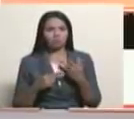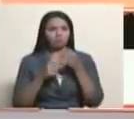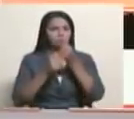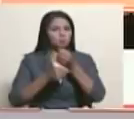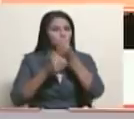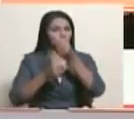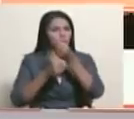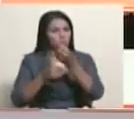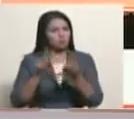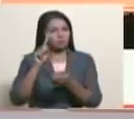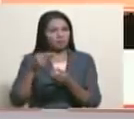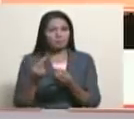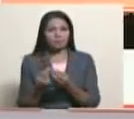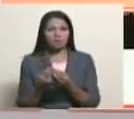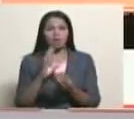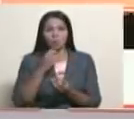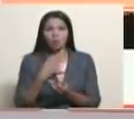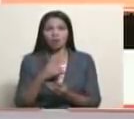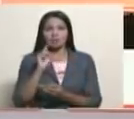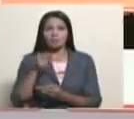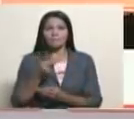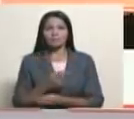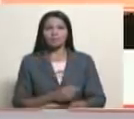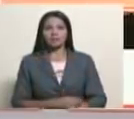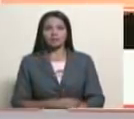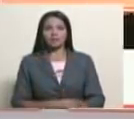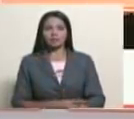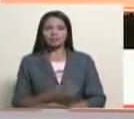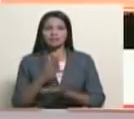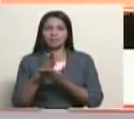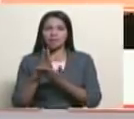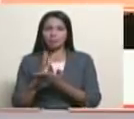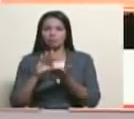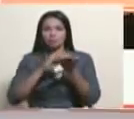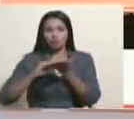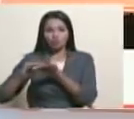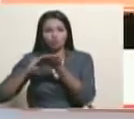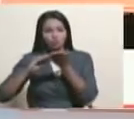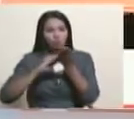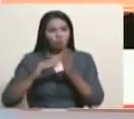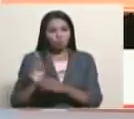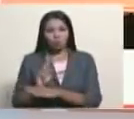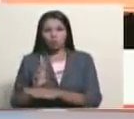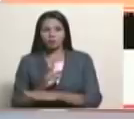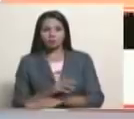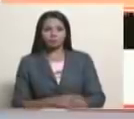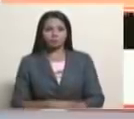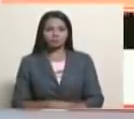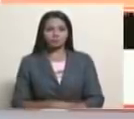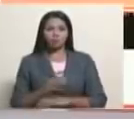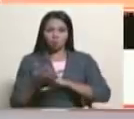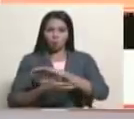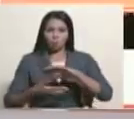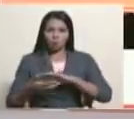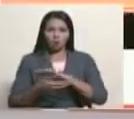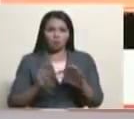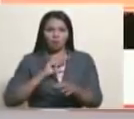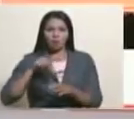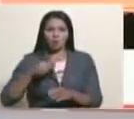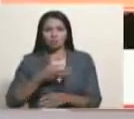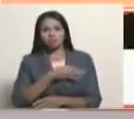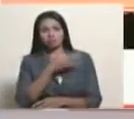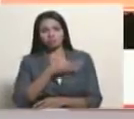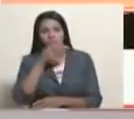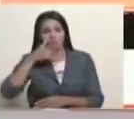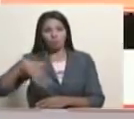cabalgarlos y en buena parte siempre resolverlos. Los problemas de nuestra sociedad, de